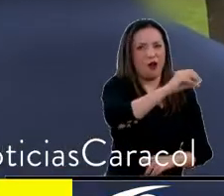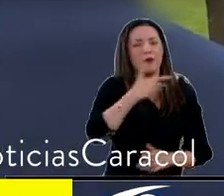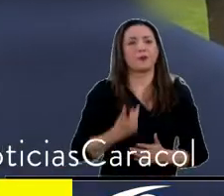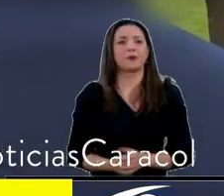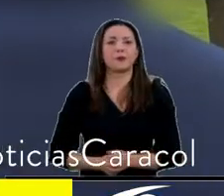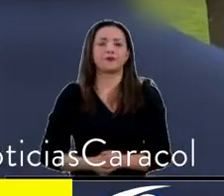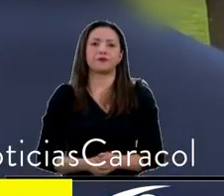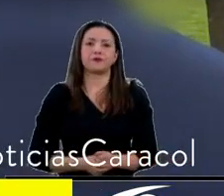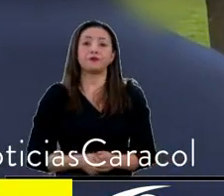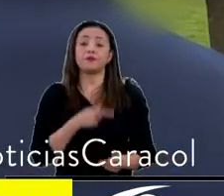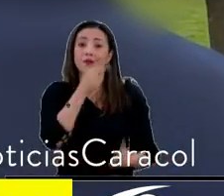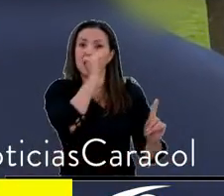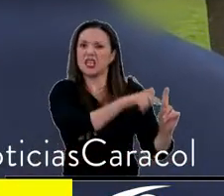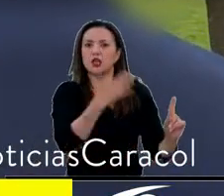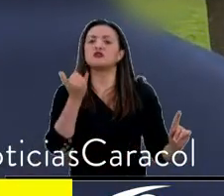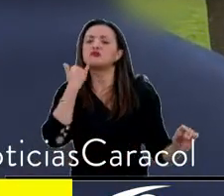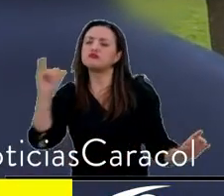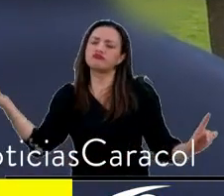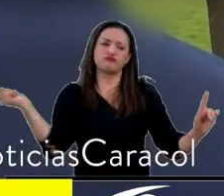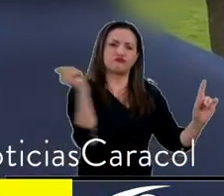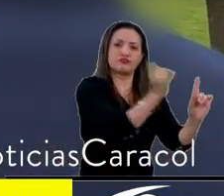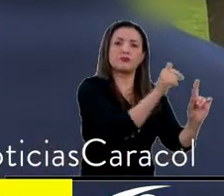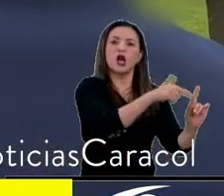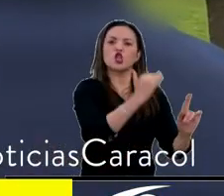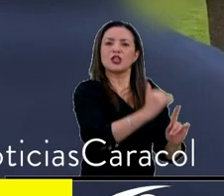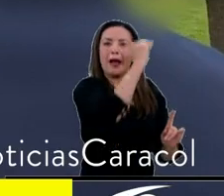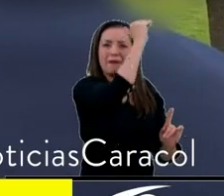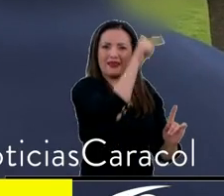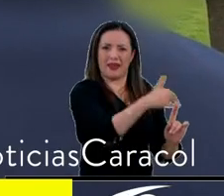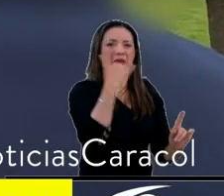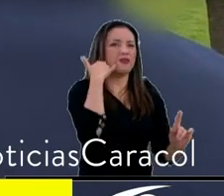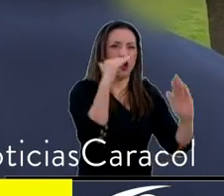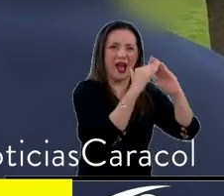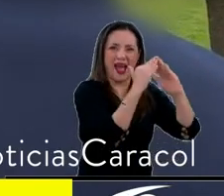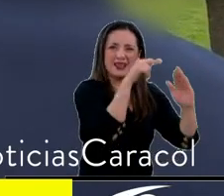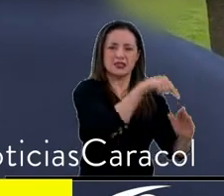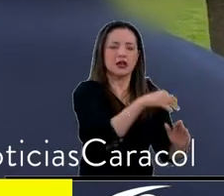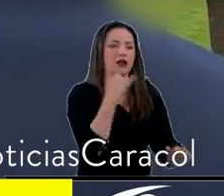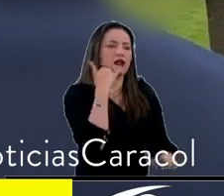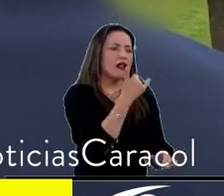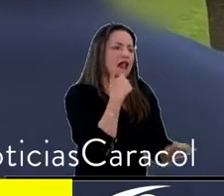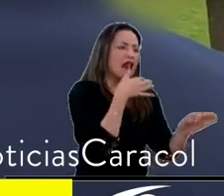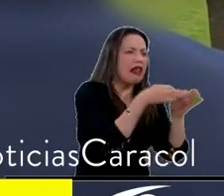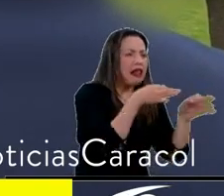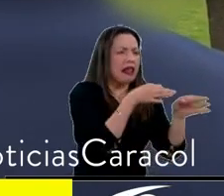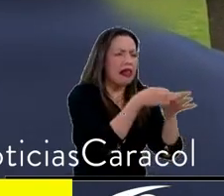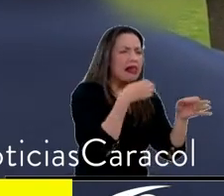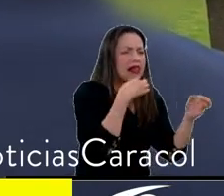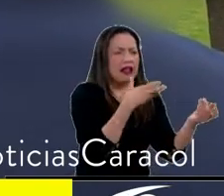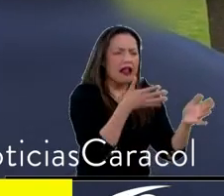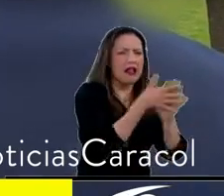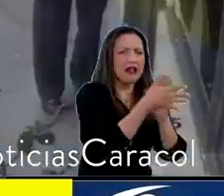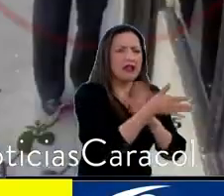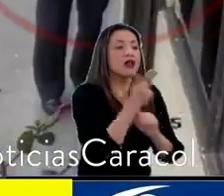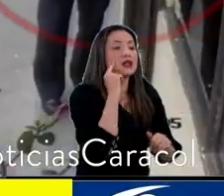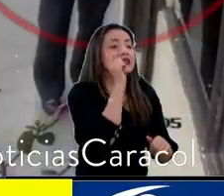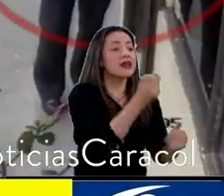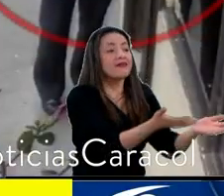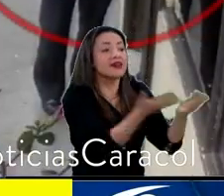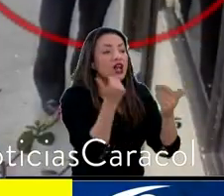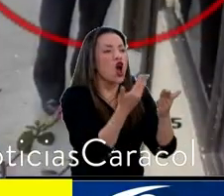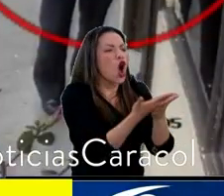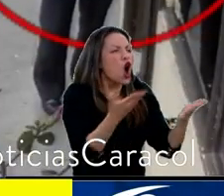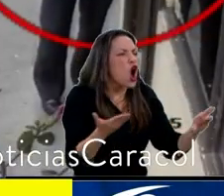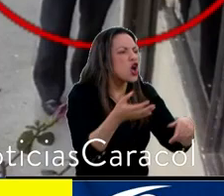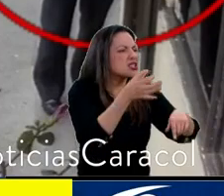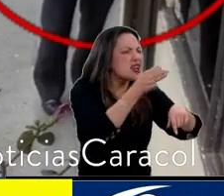Bueno, él recibe una llamada al teléfono fijo del apartamento. Allí empiezan a intimidarlo de tal manera que le piden que saque todos los objetos de valor porque nosotros